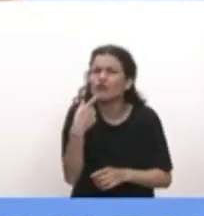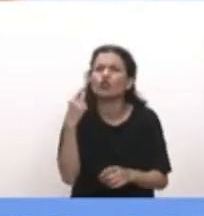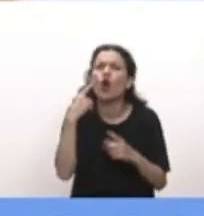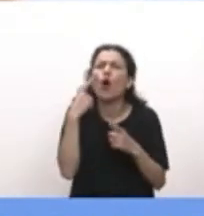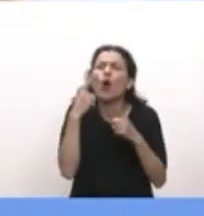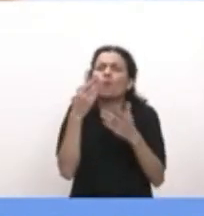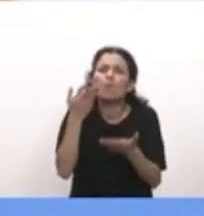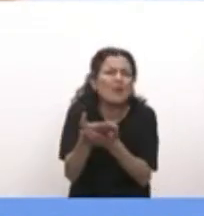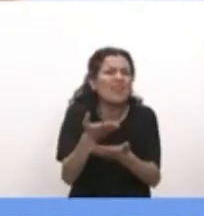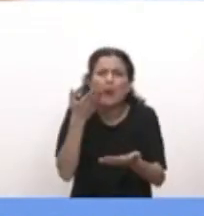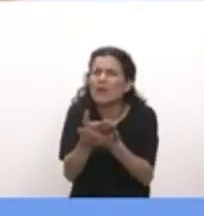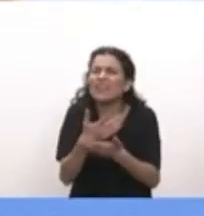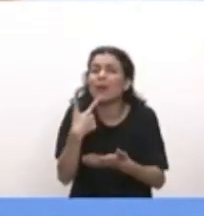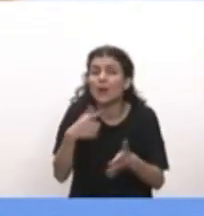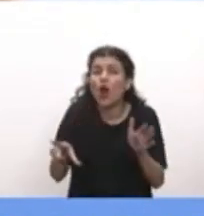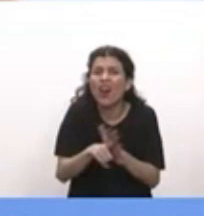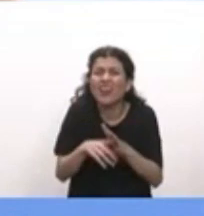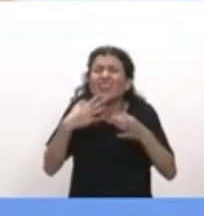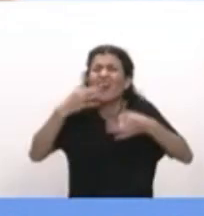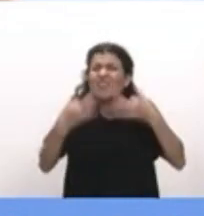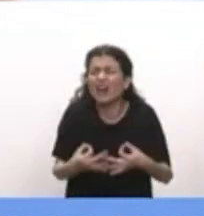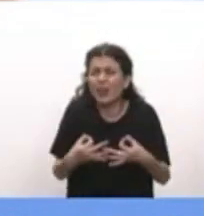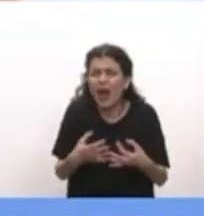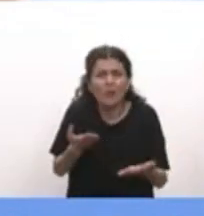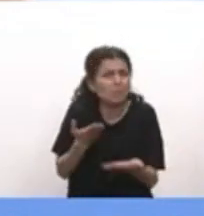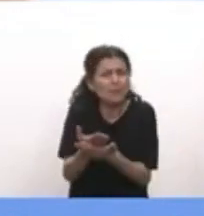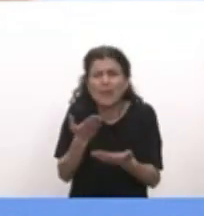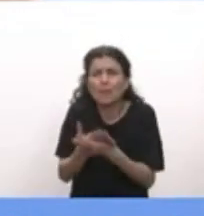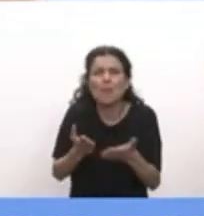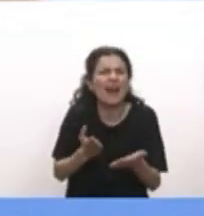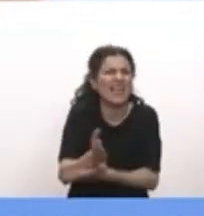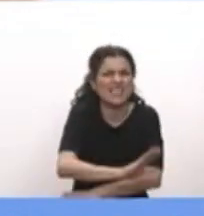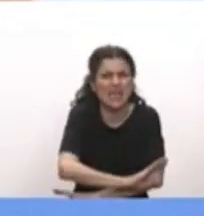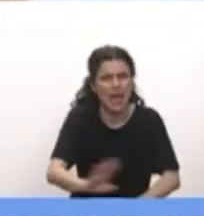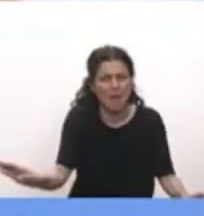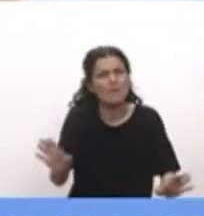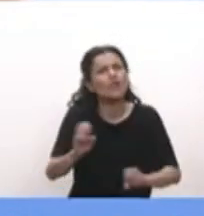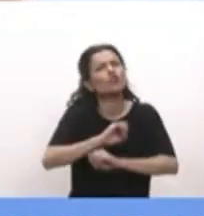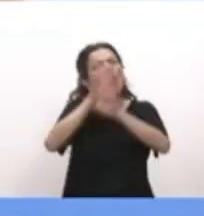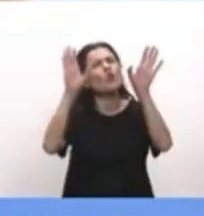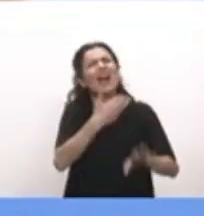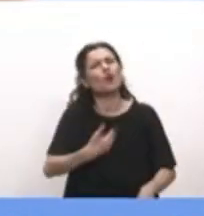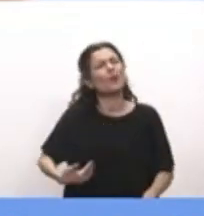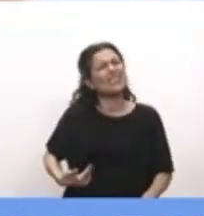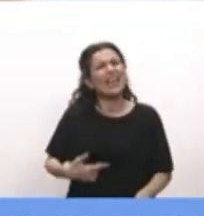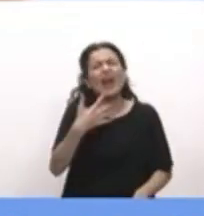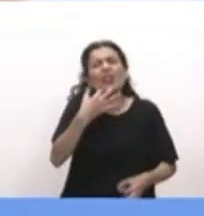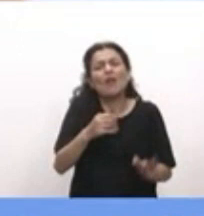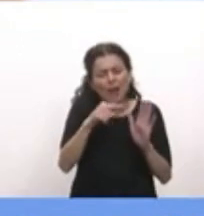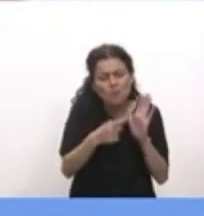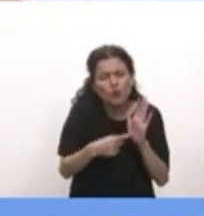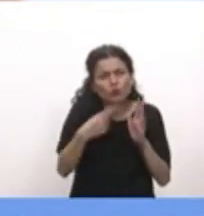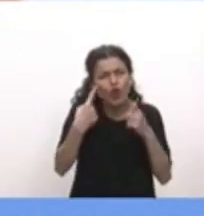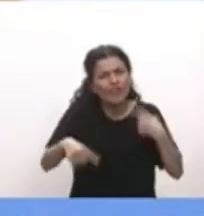legítimo de soberanía sobre nuestras Islas Malvinas. Así que mire, señora presidenta, la verdad que tenía varias cosas para